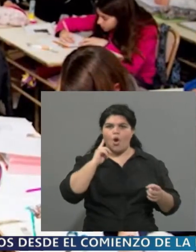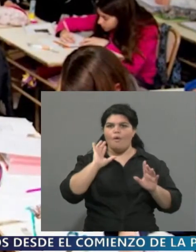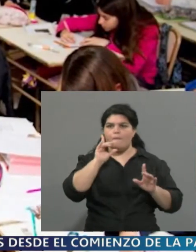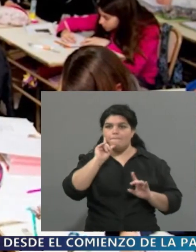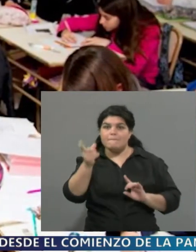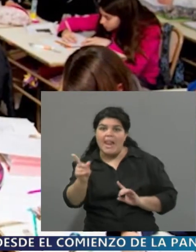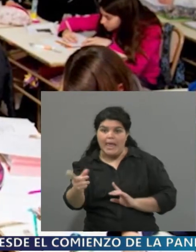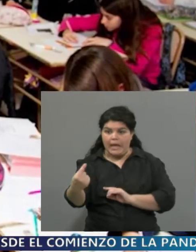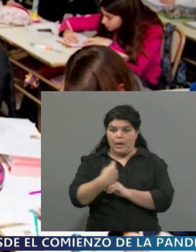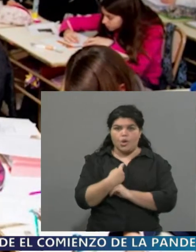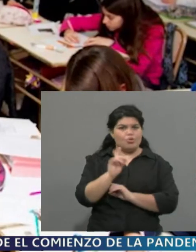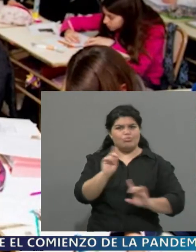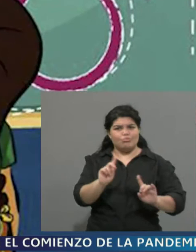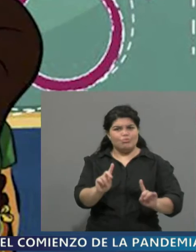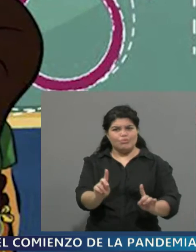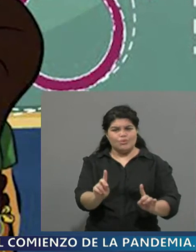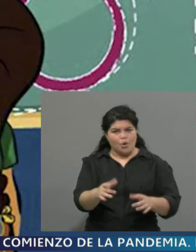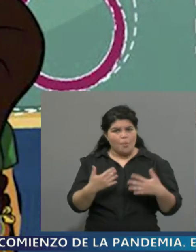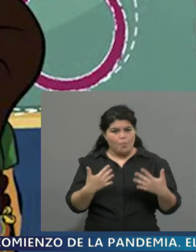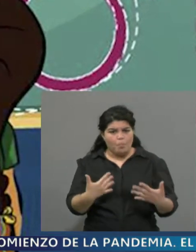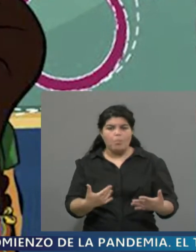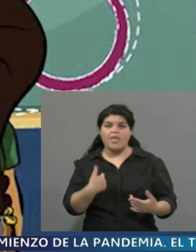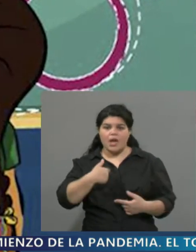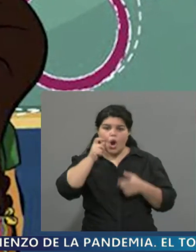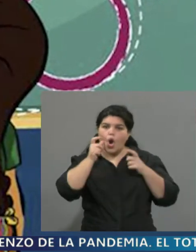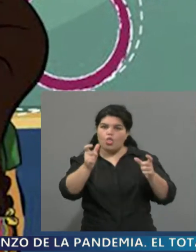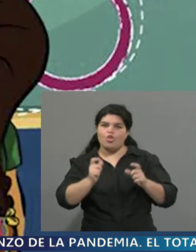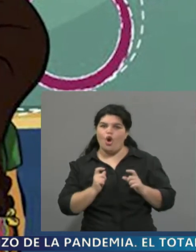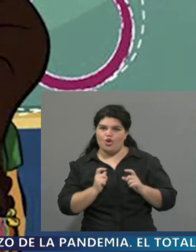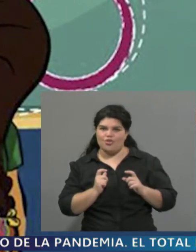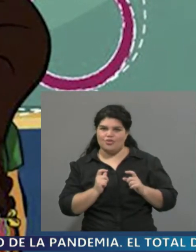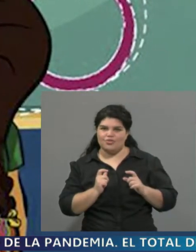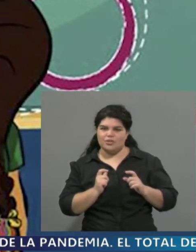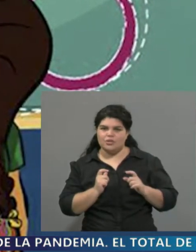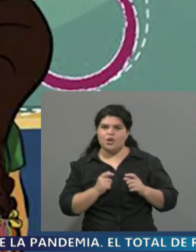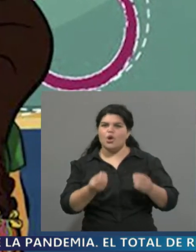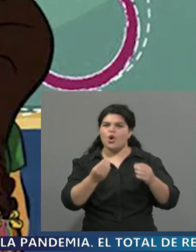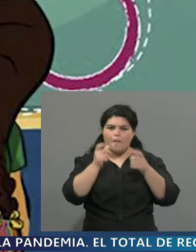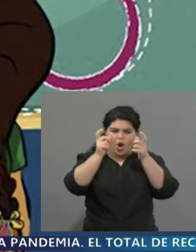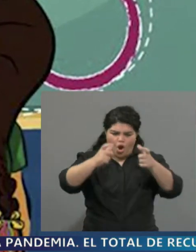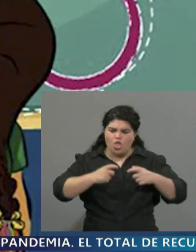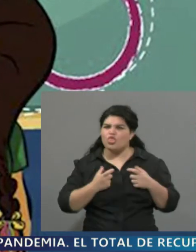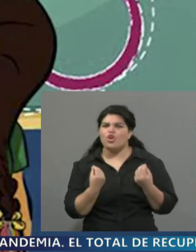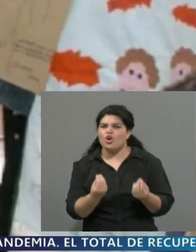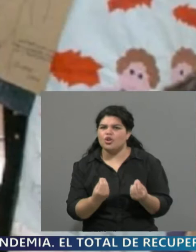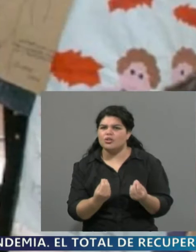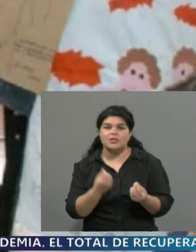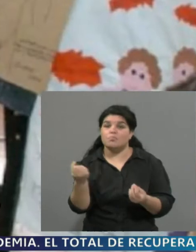sino de la que podemos tomar las riendas, básicamente. ¿Y cómo podemos tomar las riendas? Por supuesto que con